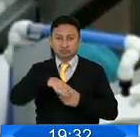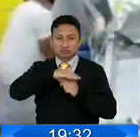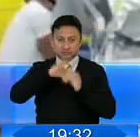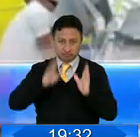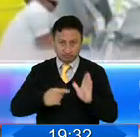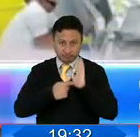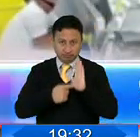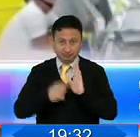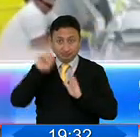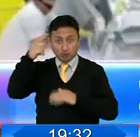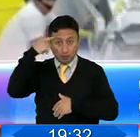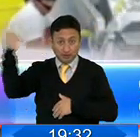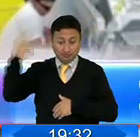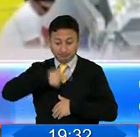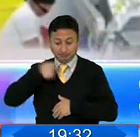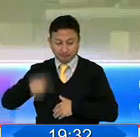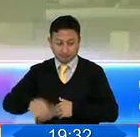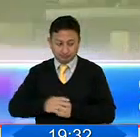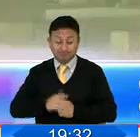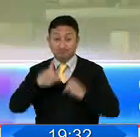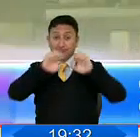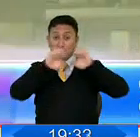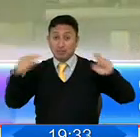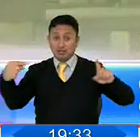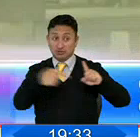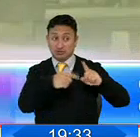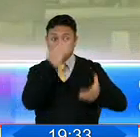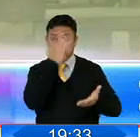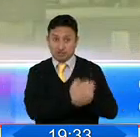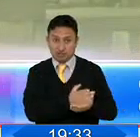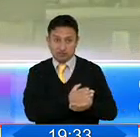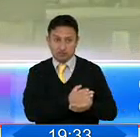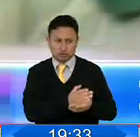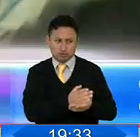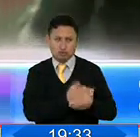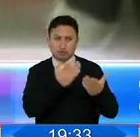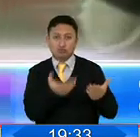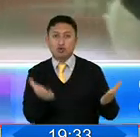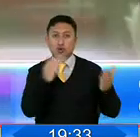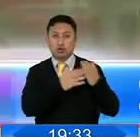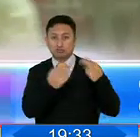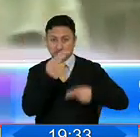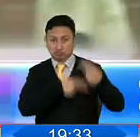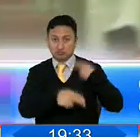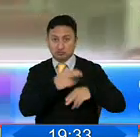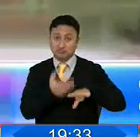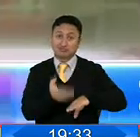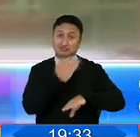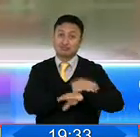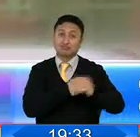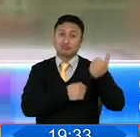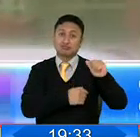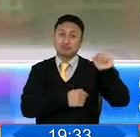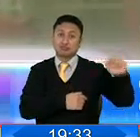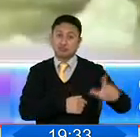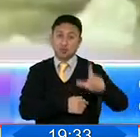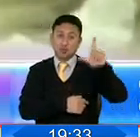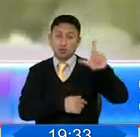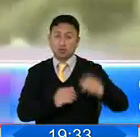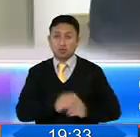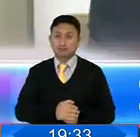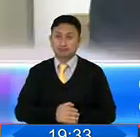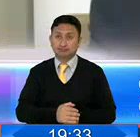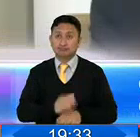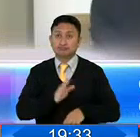Cancillería. El gobierno de China decidió levantar la suspensión a una de las 3 camaroneras sancionadas el pasado 10 de julio por